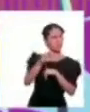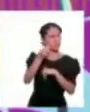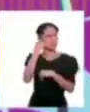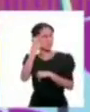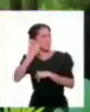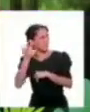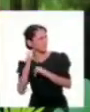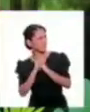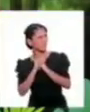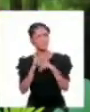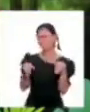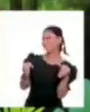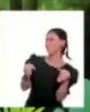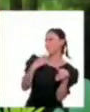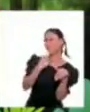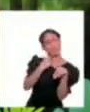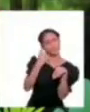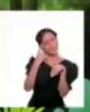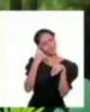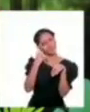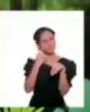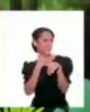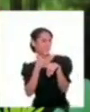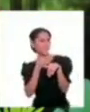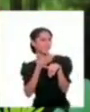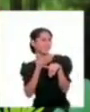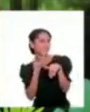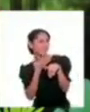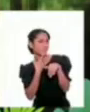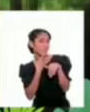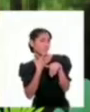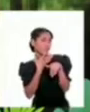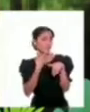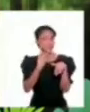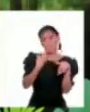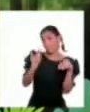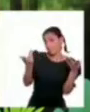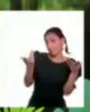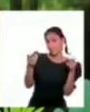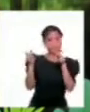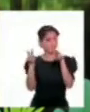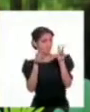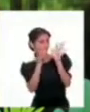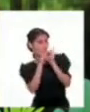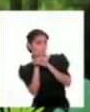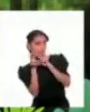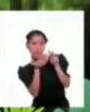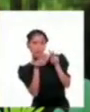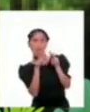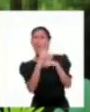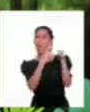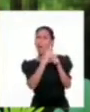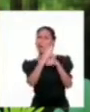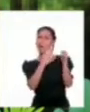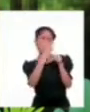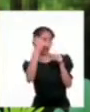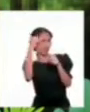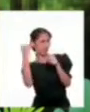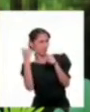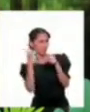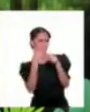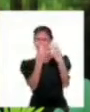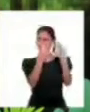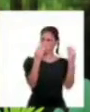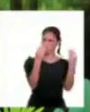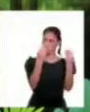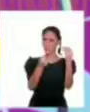piensas eso? bueno, porque vimos que en esa época muy pocas personas